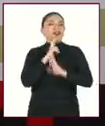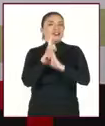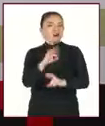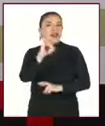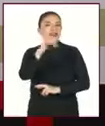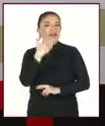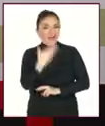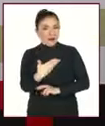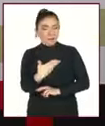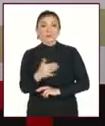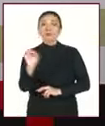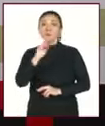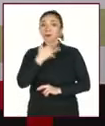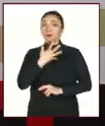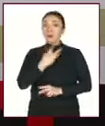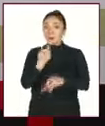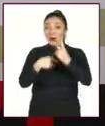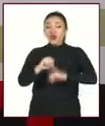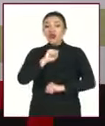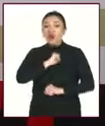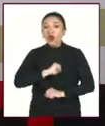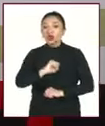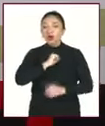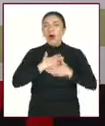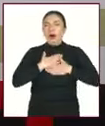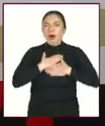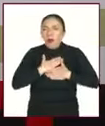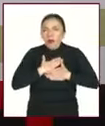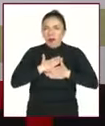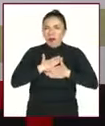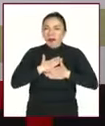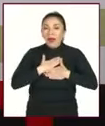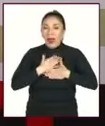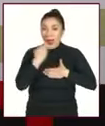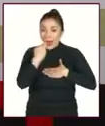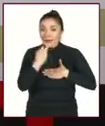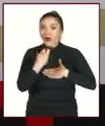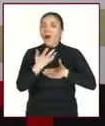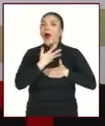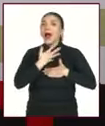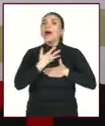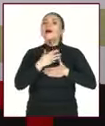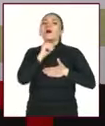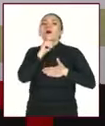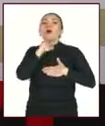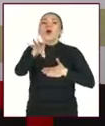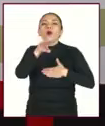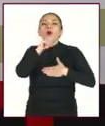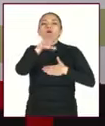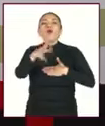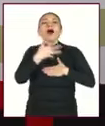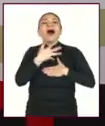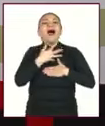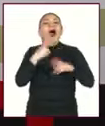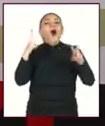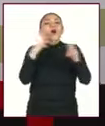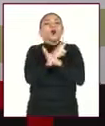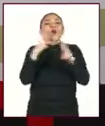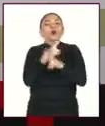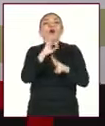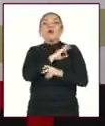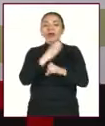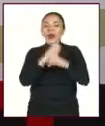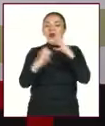entonces la acción de toser está generando liberar el objeto que está obstruyendo.